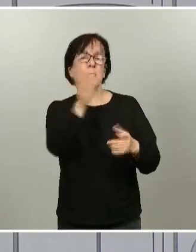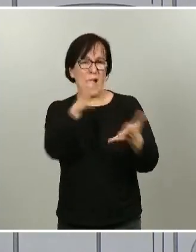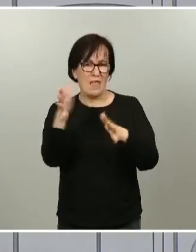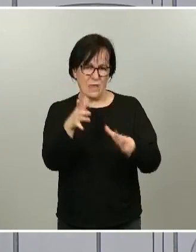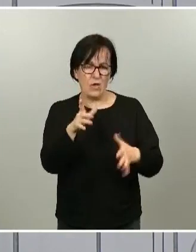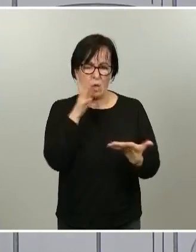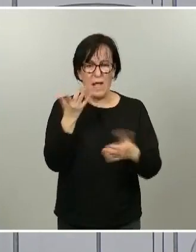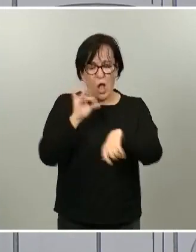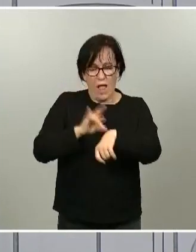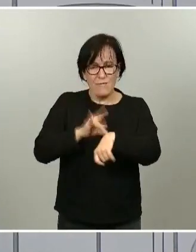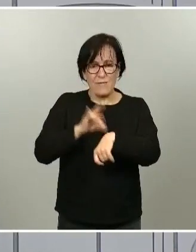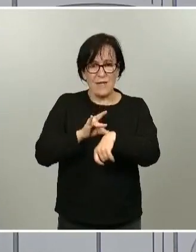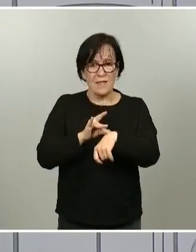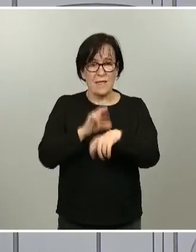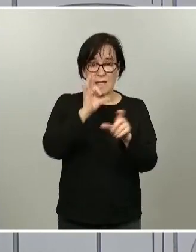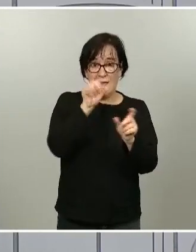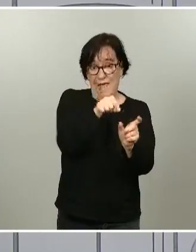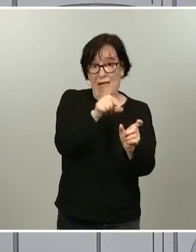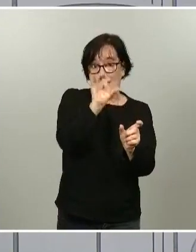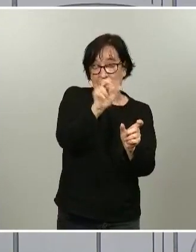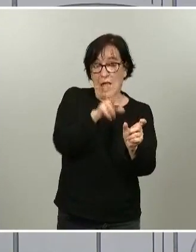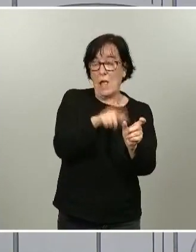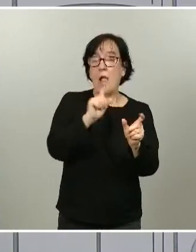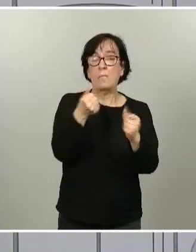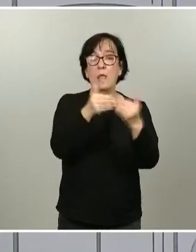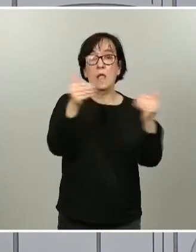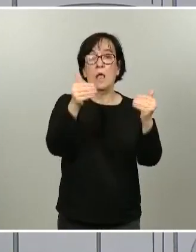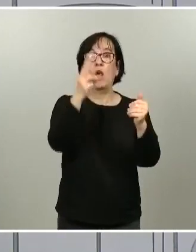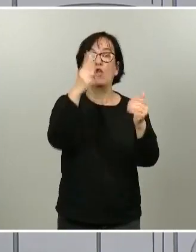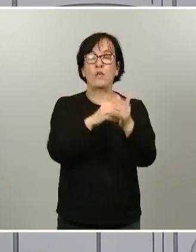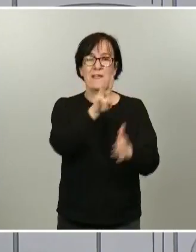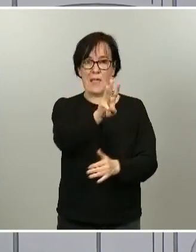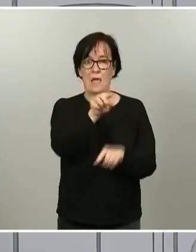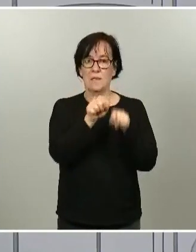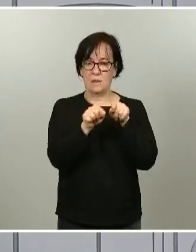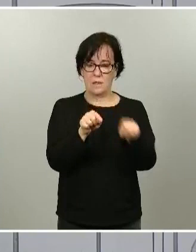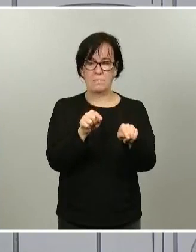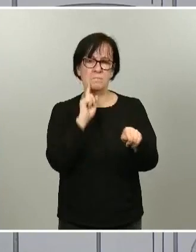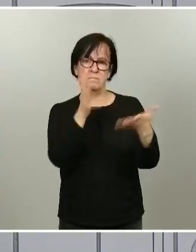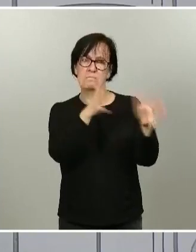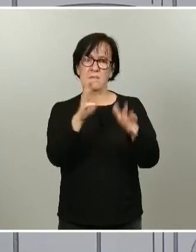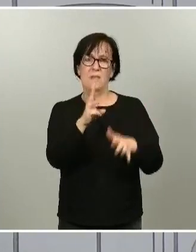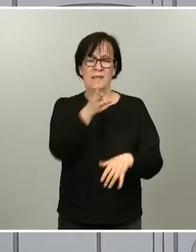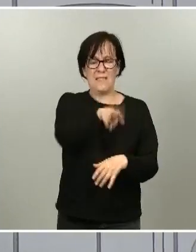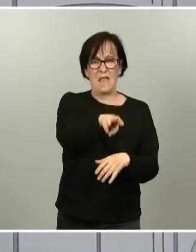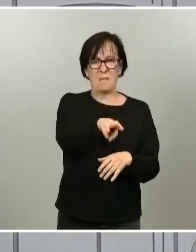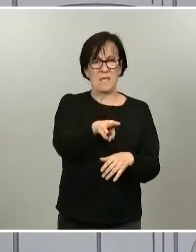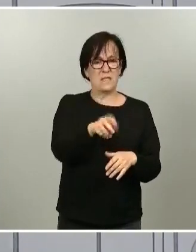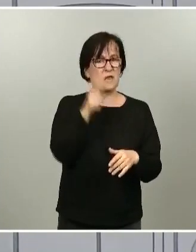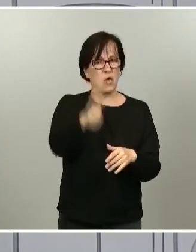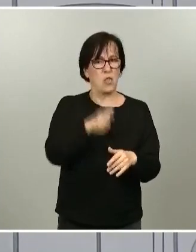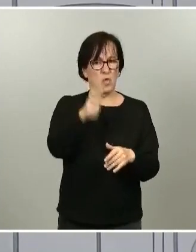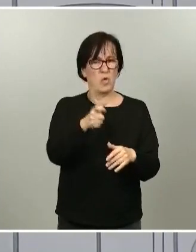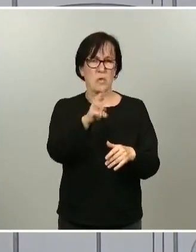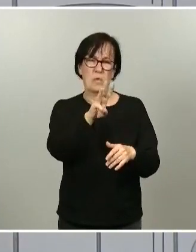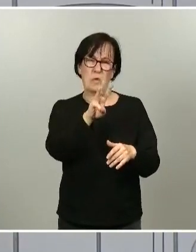enfermedad SARS, que apareció por primera vez en el año 2003, duró alrededor de 3 meses y poco más, 3 meses y alguna